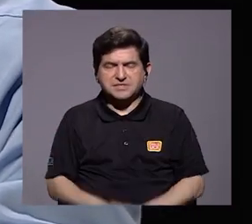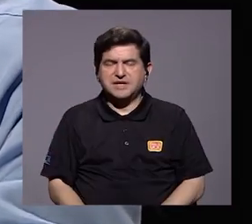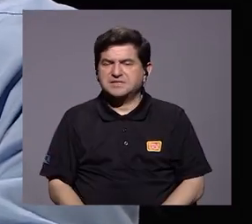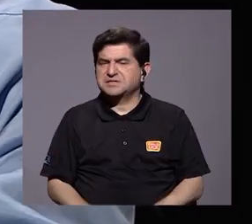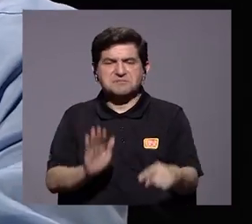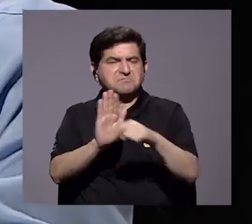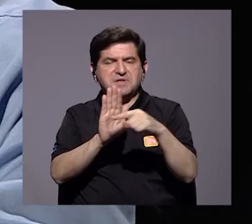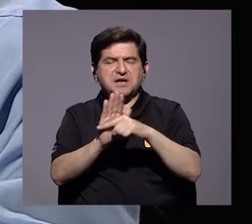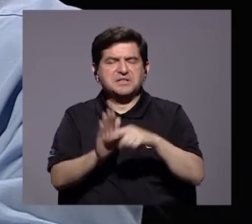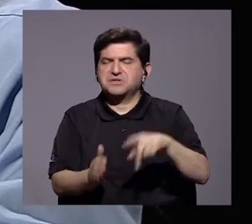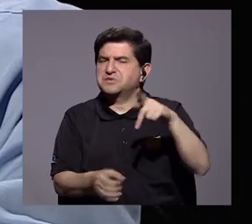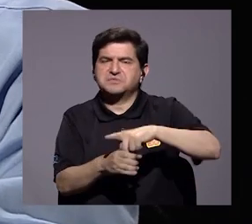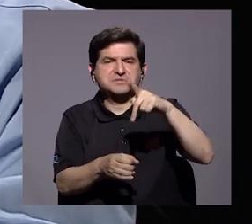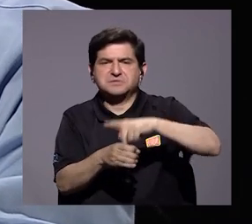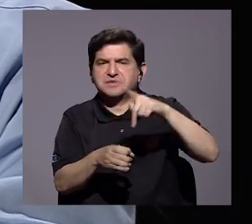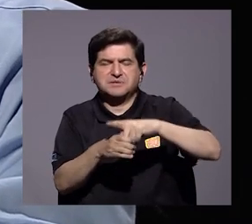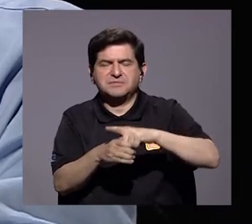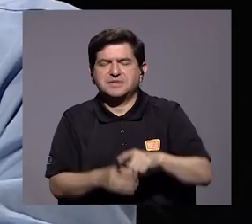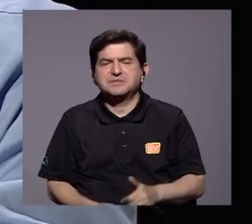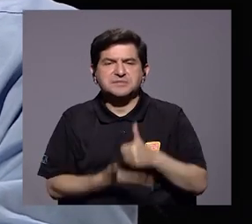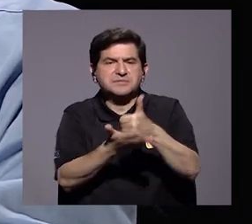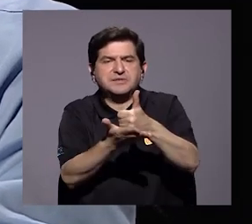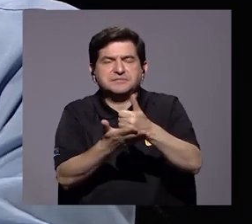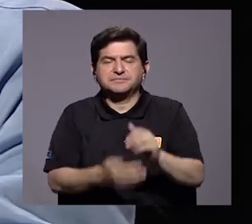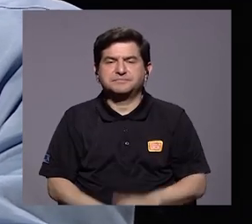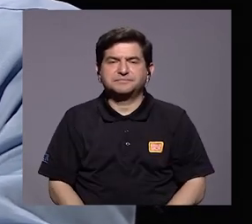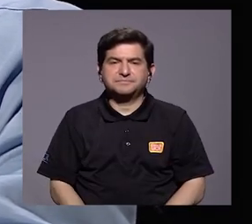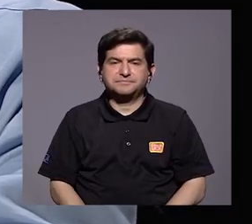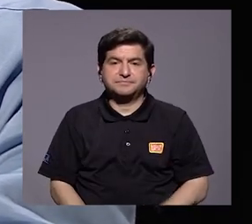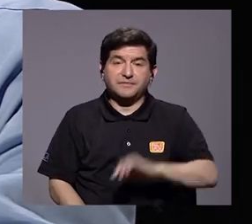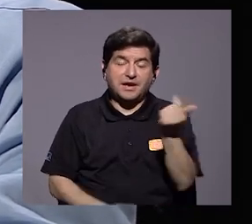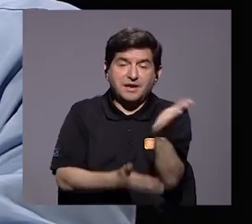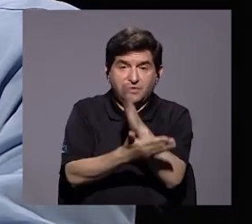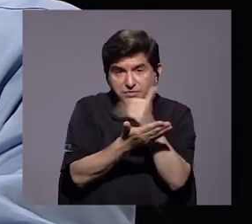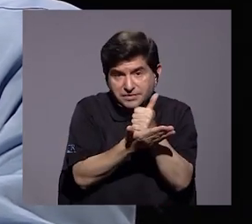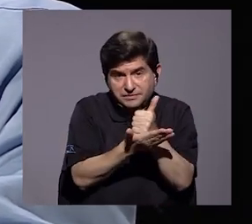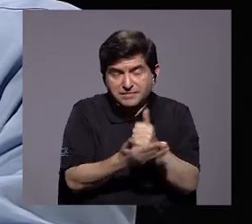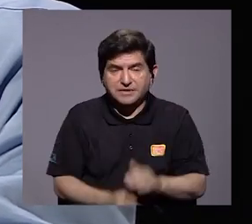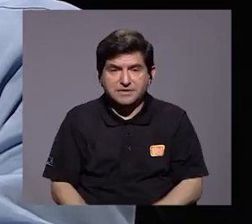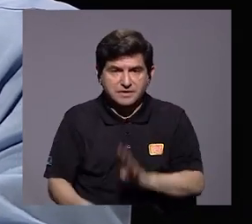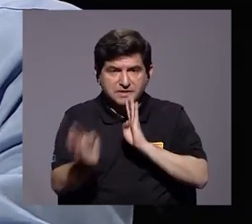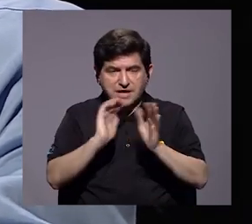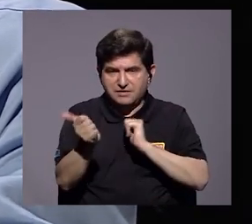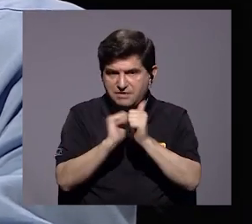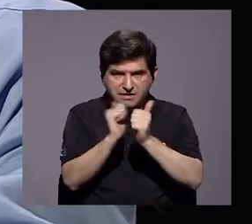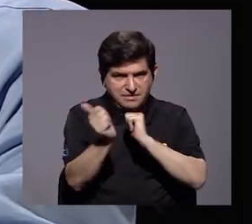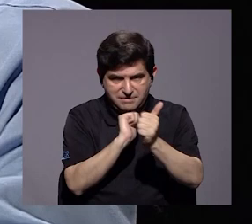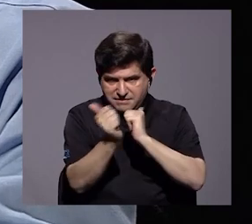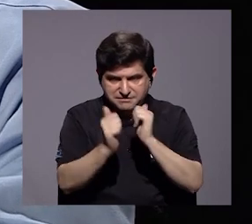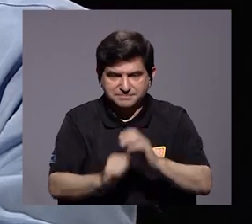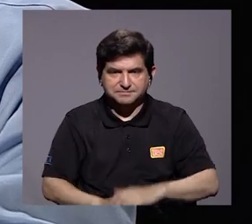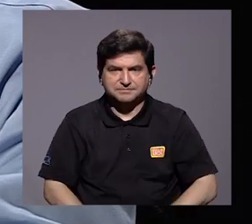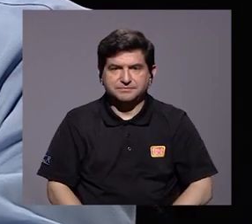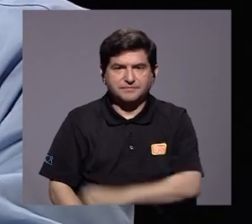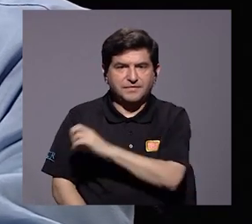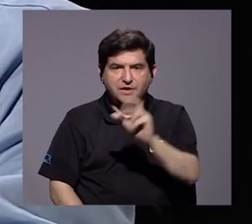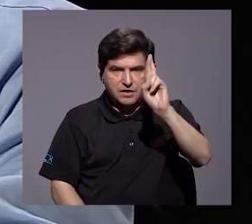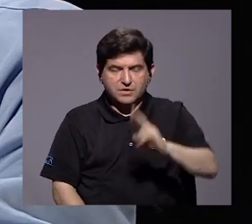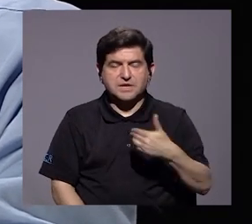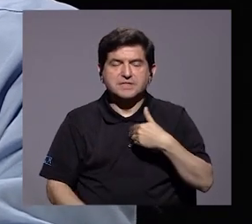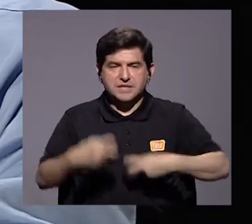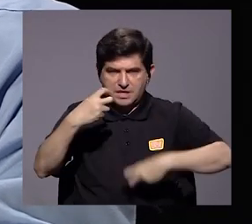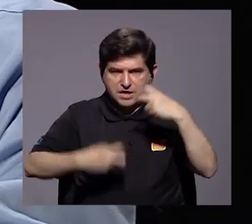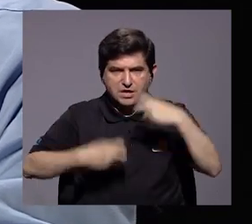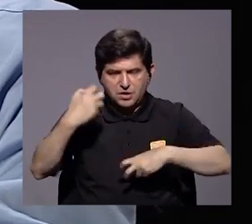parte para poner su parte por el otro lado hablábamos de competitividad costa rica tiene